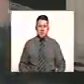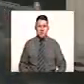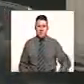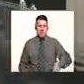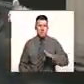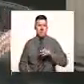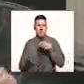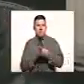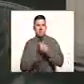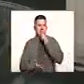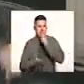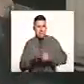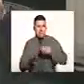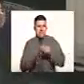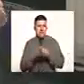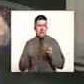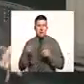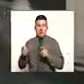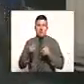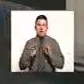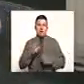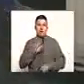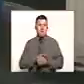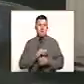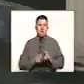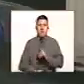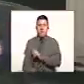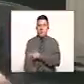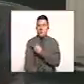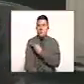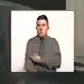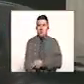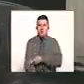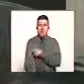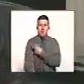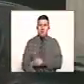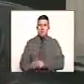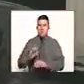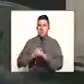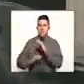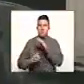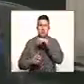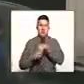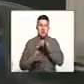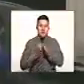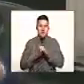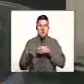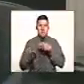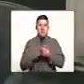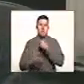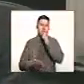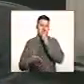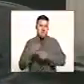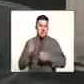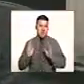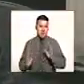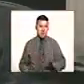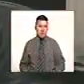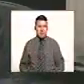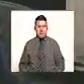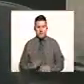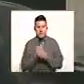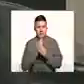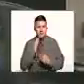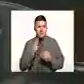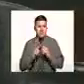los demás paguen más impuestos, pero eso sí, que aquí sigan con la mermelada y la corrupción rampante. Y que paguen más impuestos las clases medias y